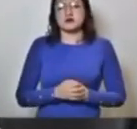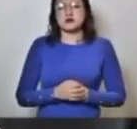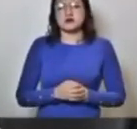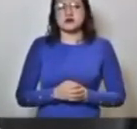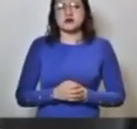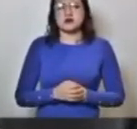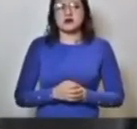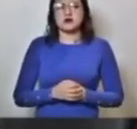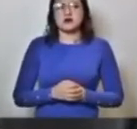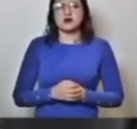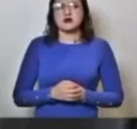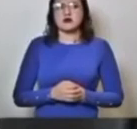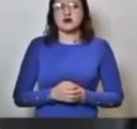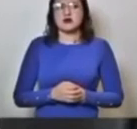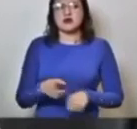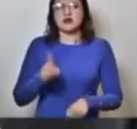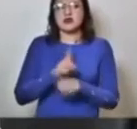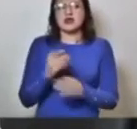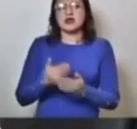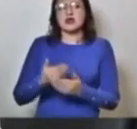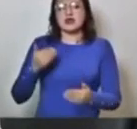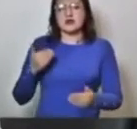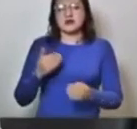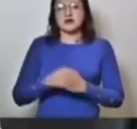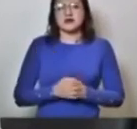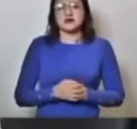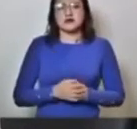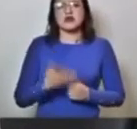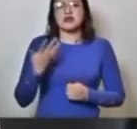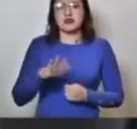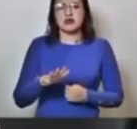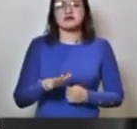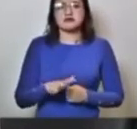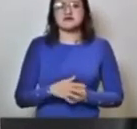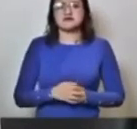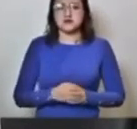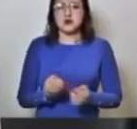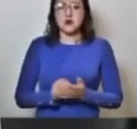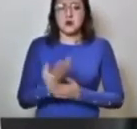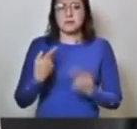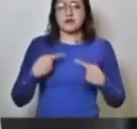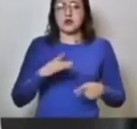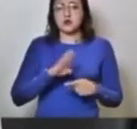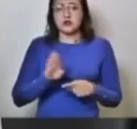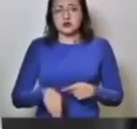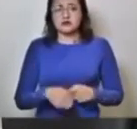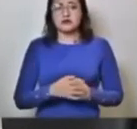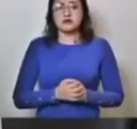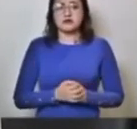corresponden a 10 anteriores de verdad 10 señor diez nuevos fallecidos pero son acumulados